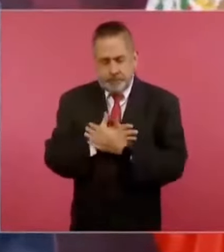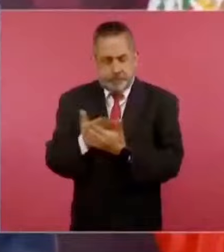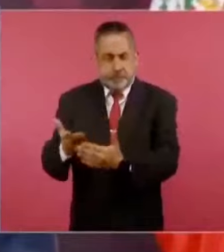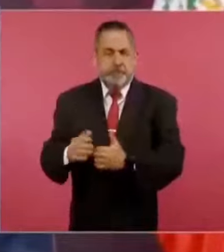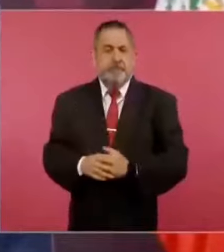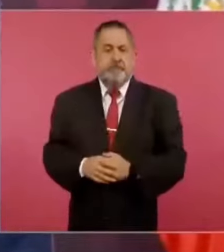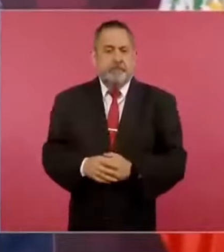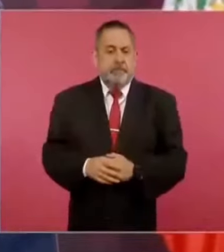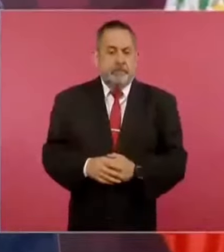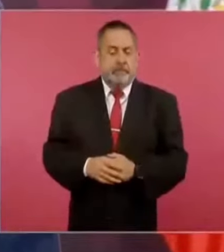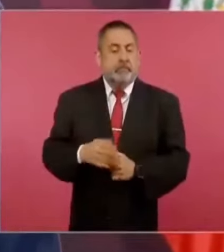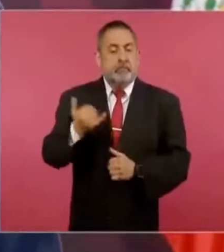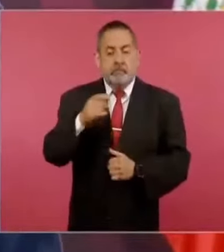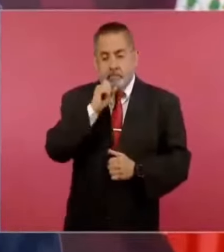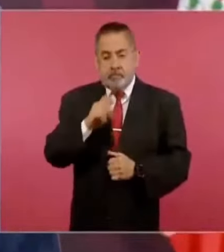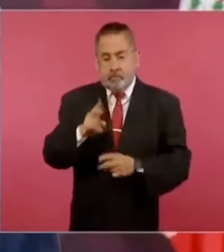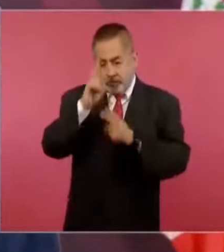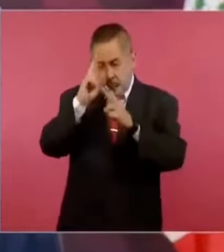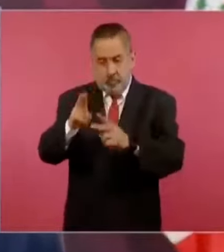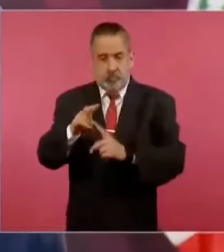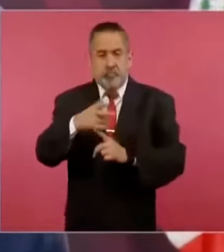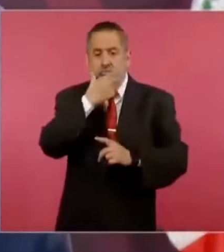un homenaje al piloto,